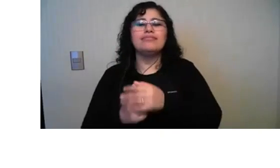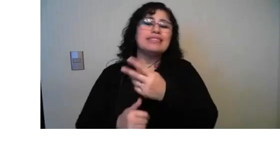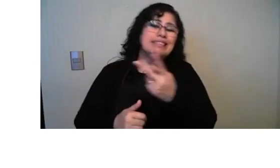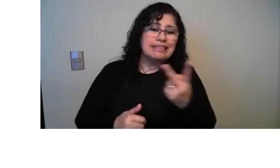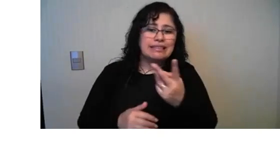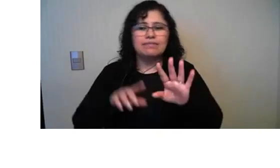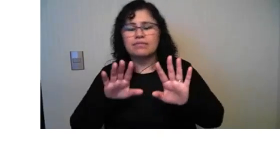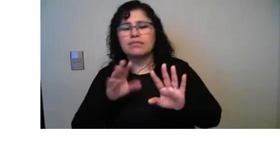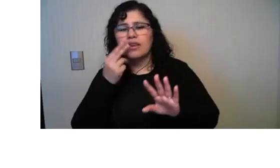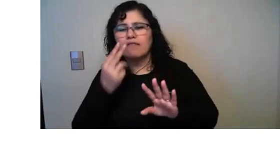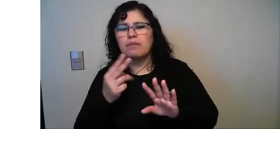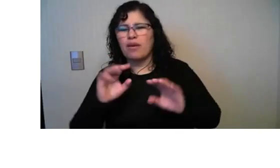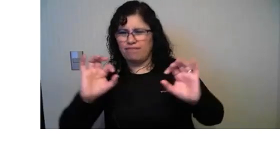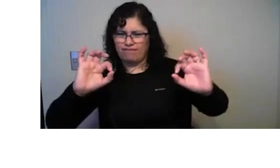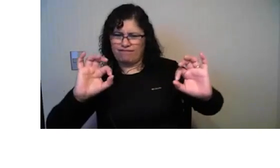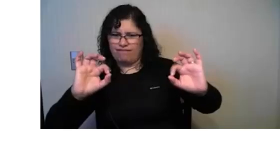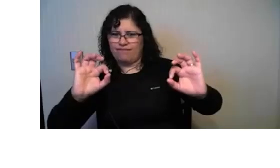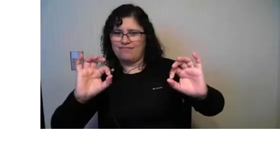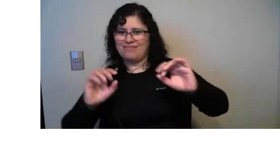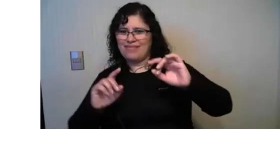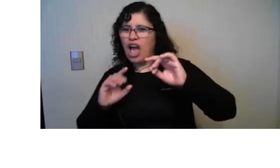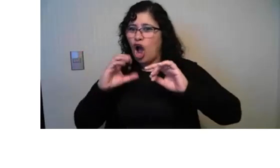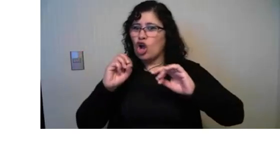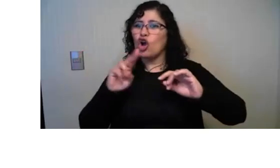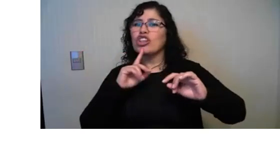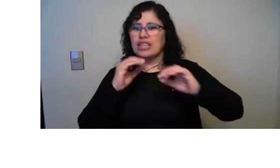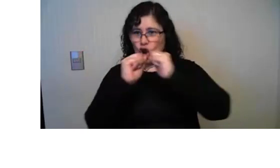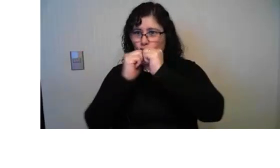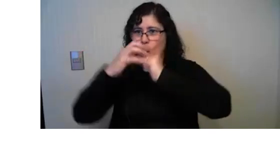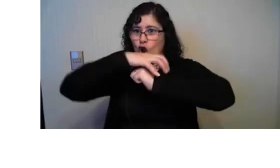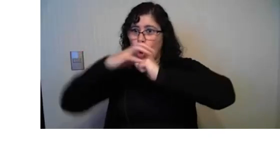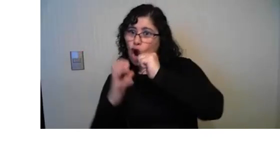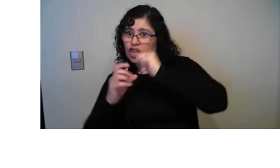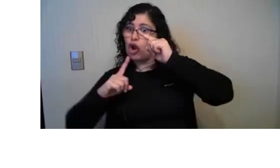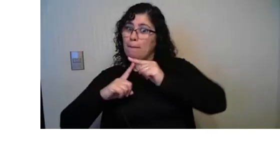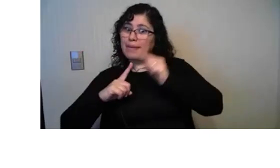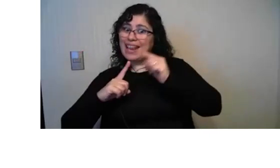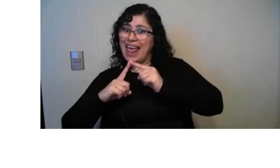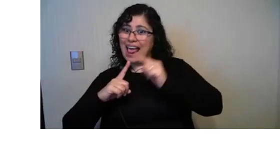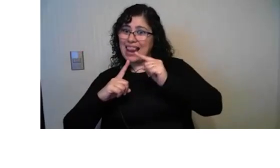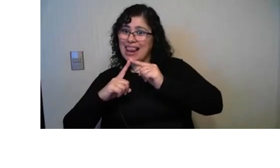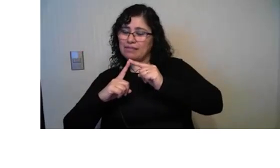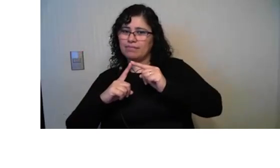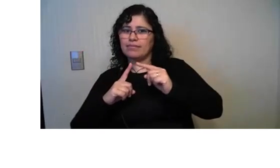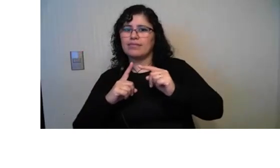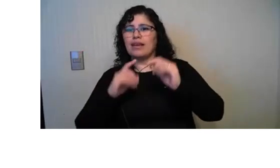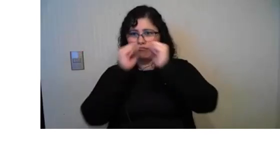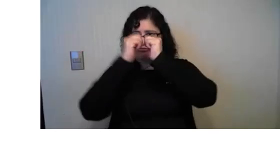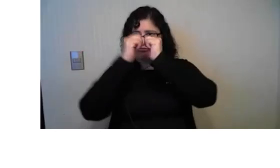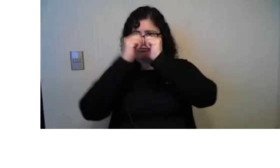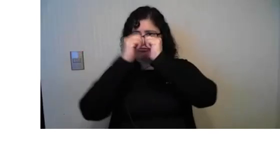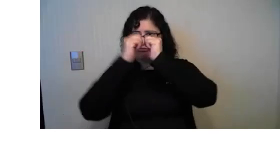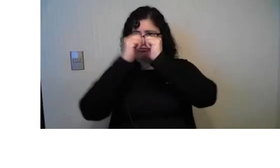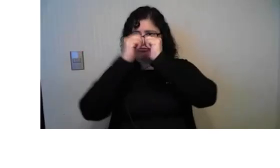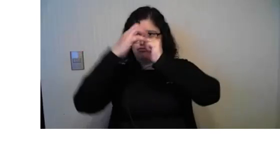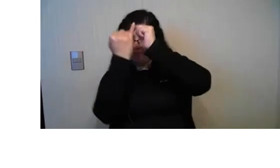tracto córtico-espinal lateral, viene de la corteza hacia la médula espinal por el cordón lateral,